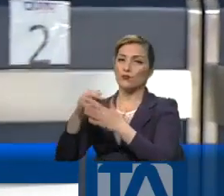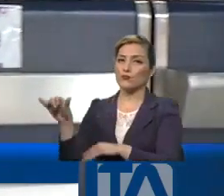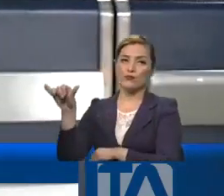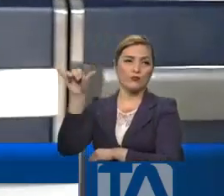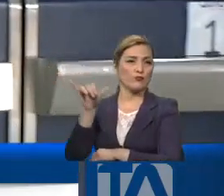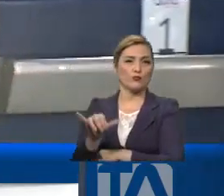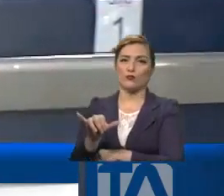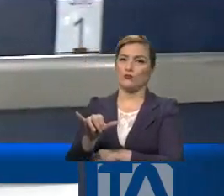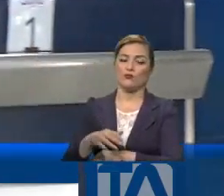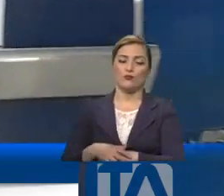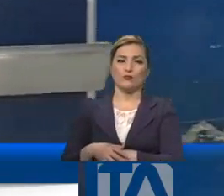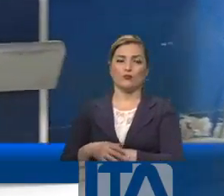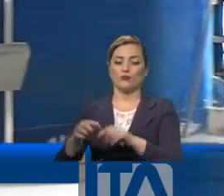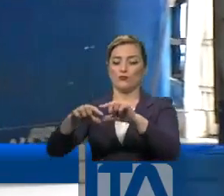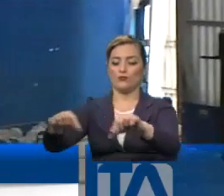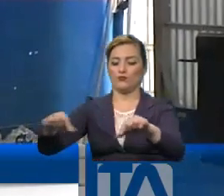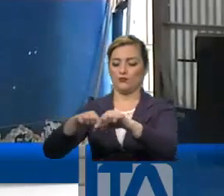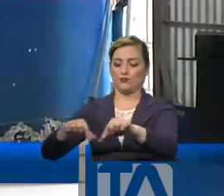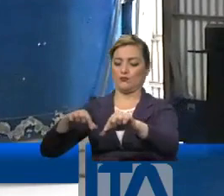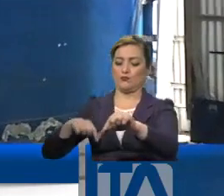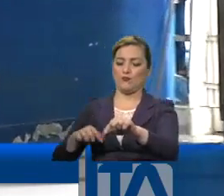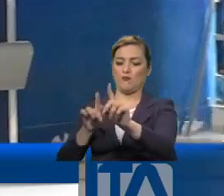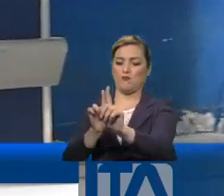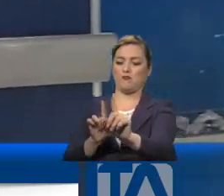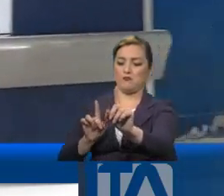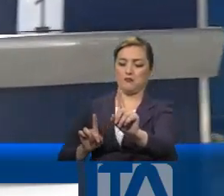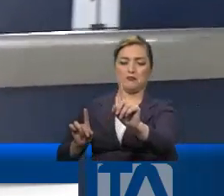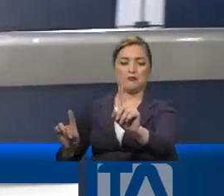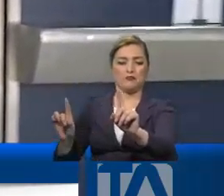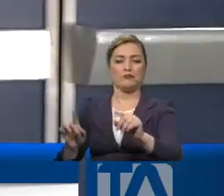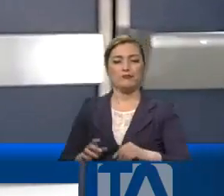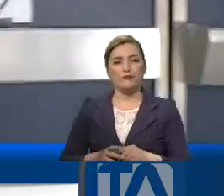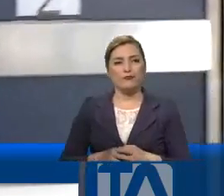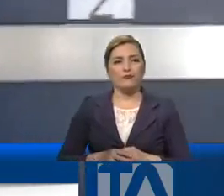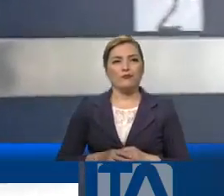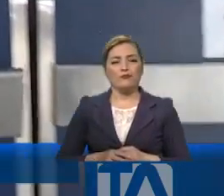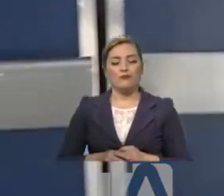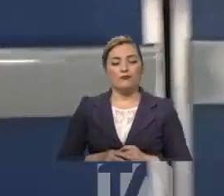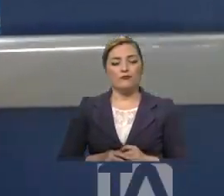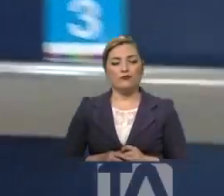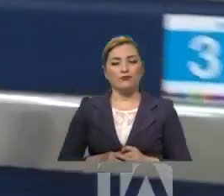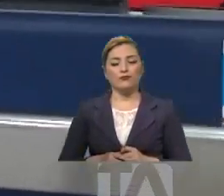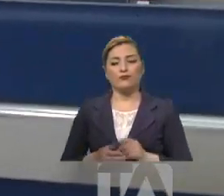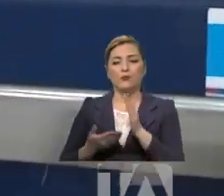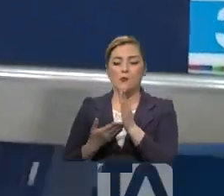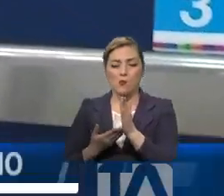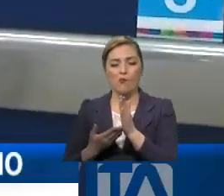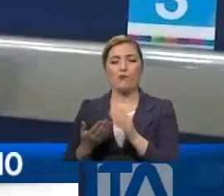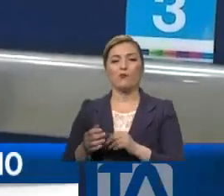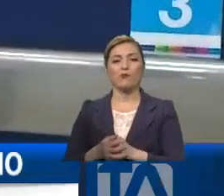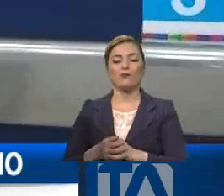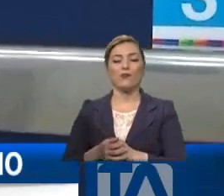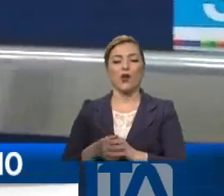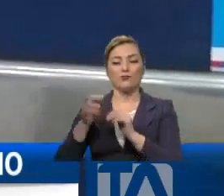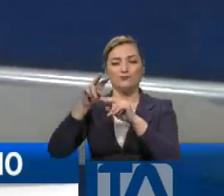debidamente señalados, cada uno de los centros, y hemos levantado medidas adicionales, porque existe el protocolo justamente